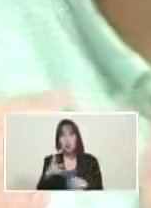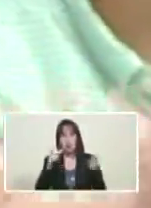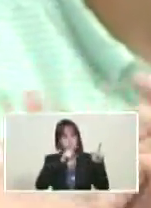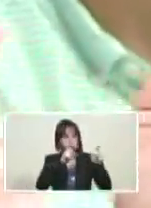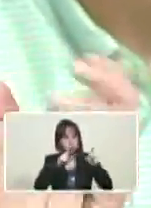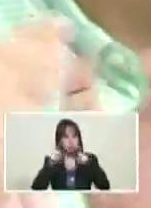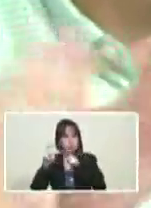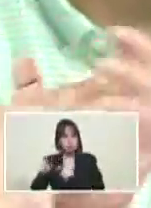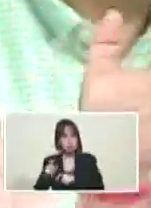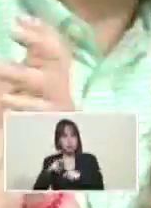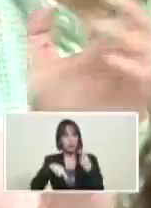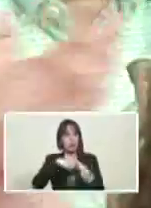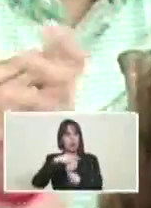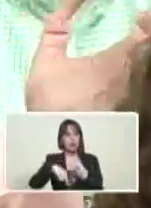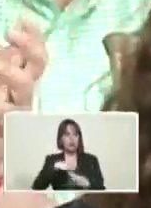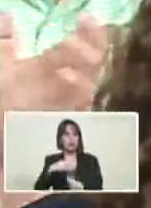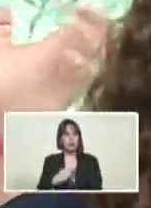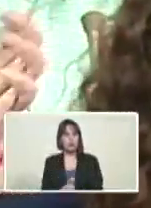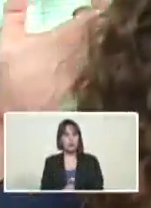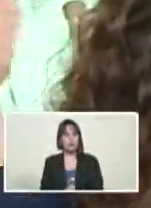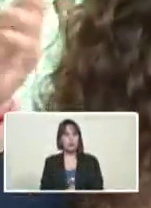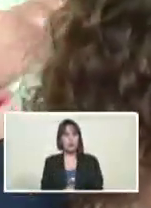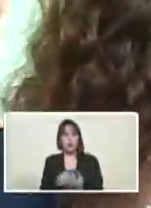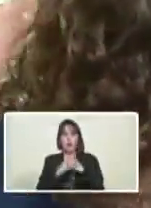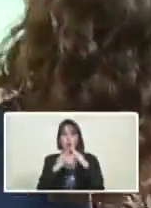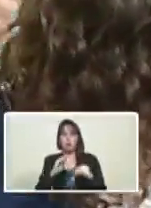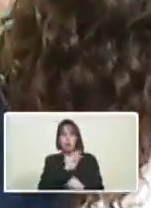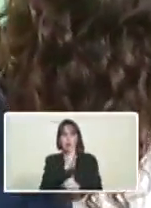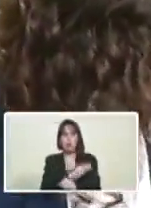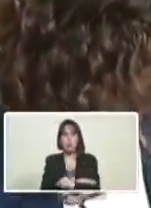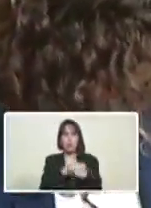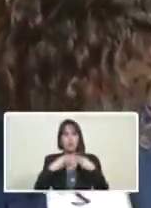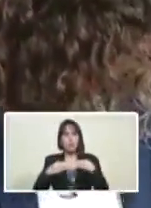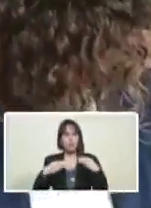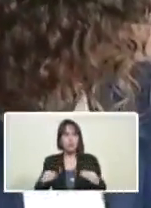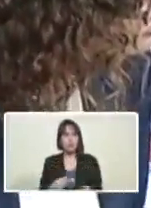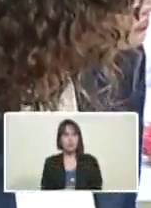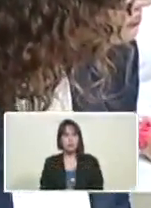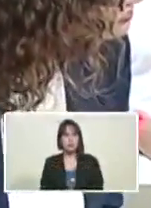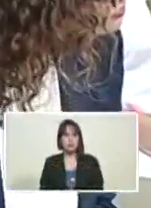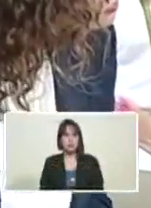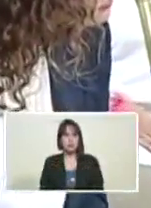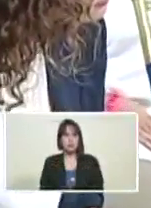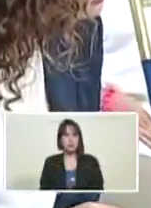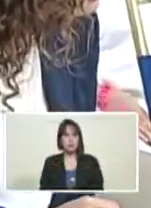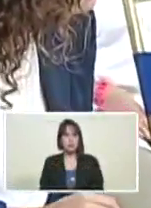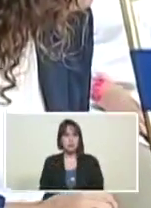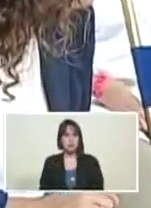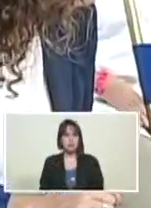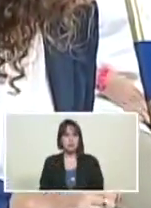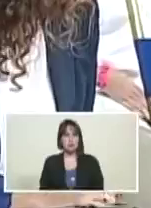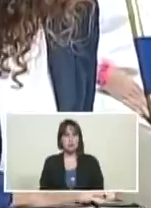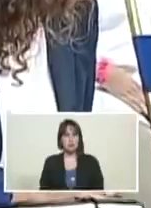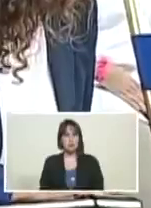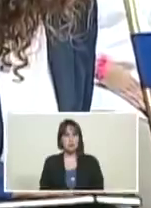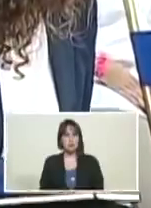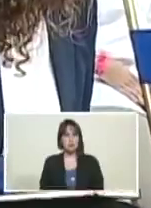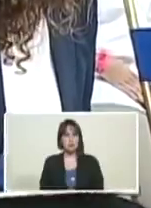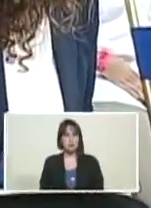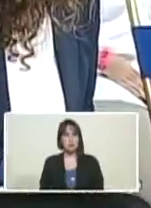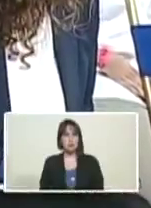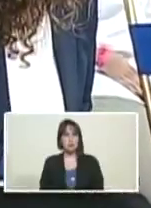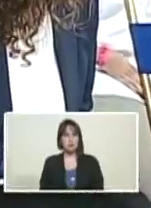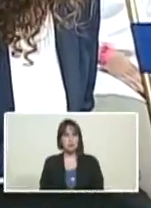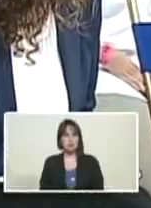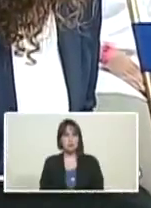formando, presidente, revolucionario, como todo el Poder Popular, presidente. Y aquí, presidente,